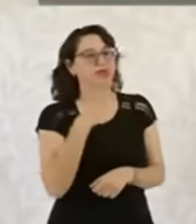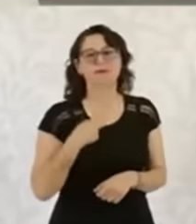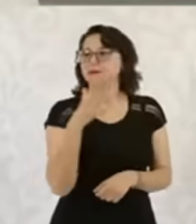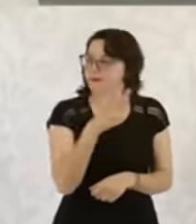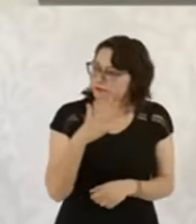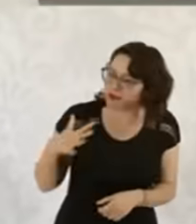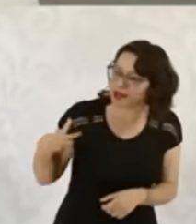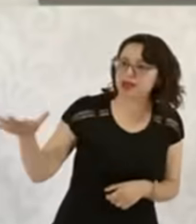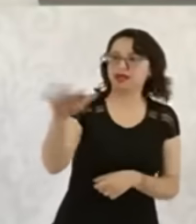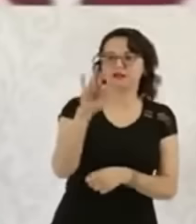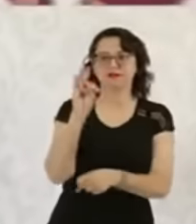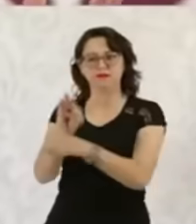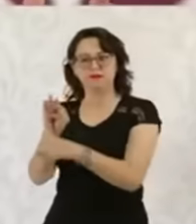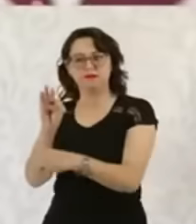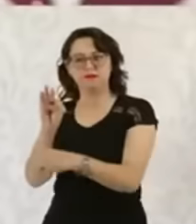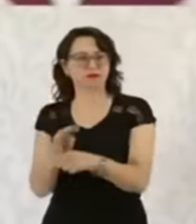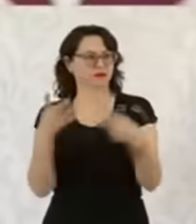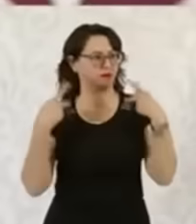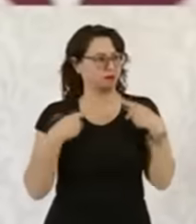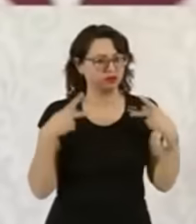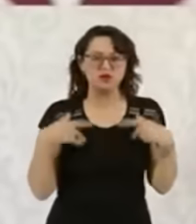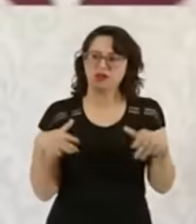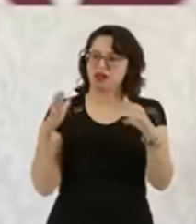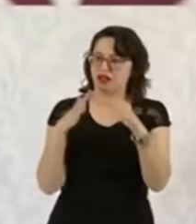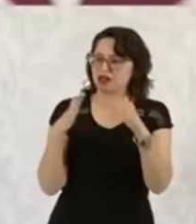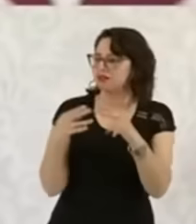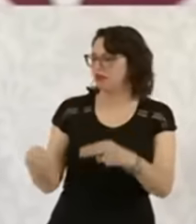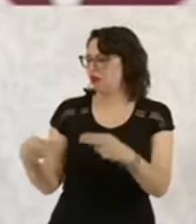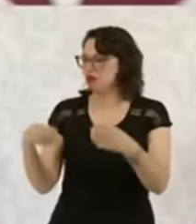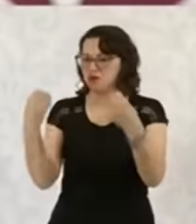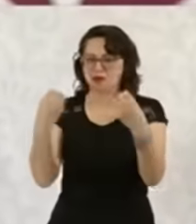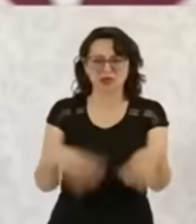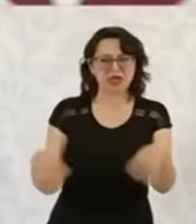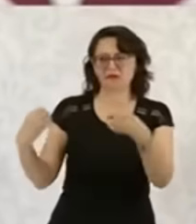No hubieran perdido sus casas, sus negocios,